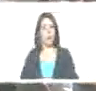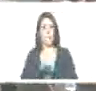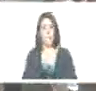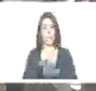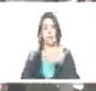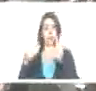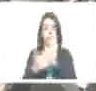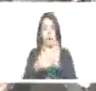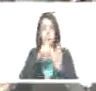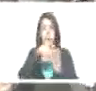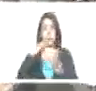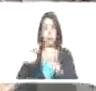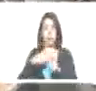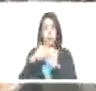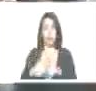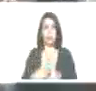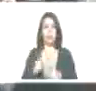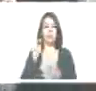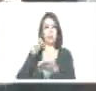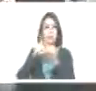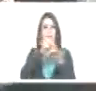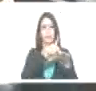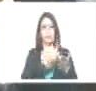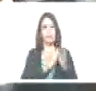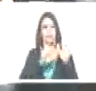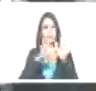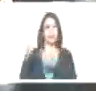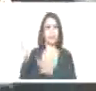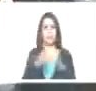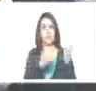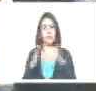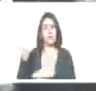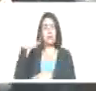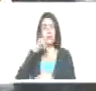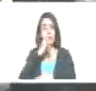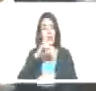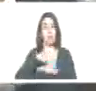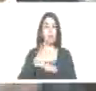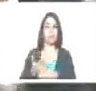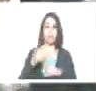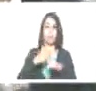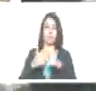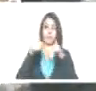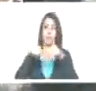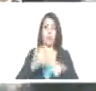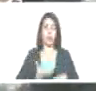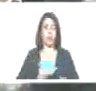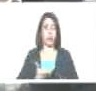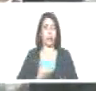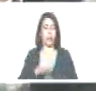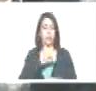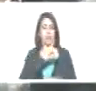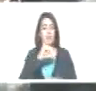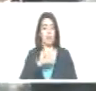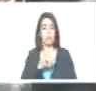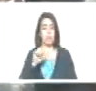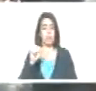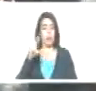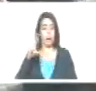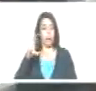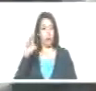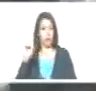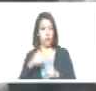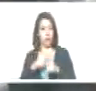personas estuvieron el 19 de marzo, según reporte, en la Alcabala del Zamuro, en la Vuelta del Cacho allá en el